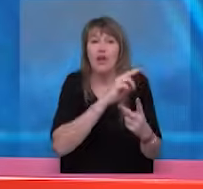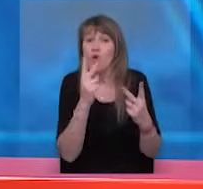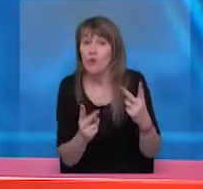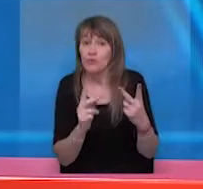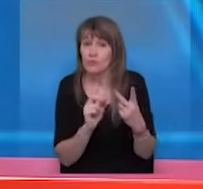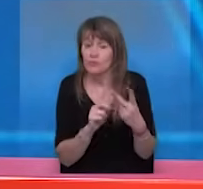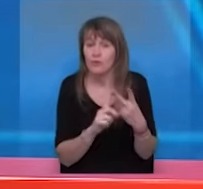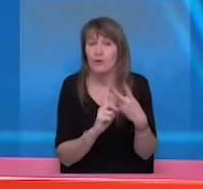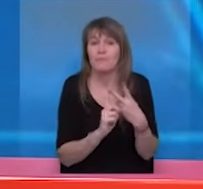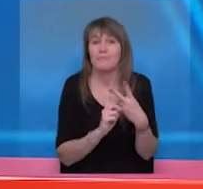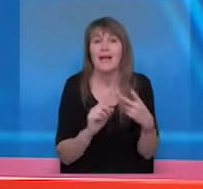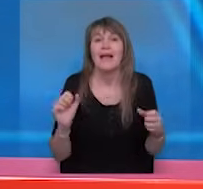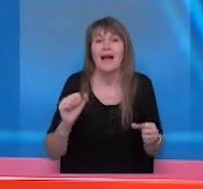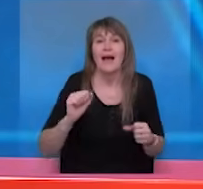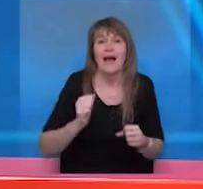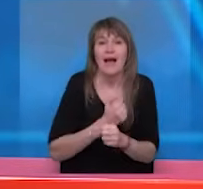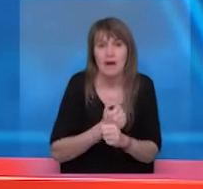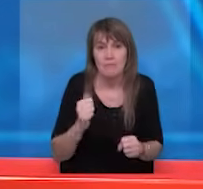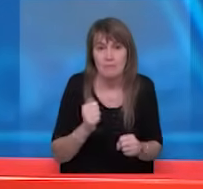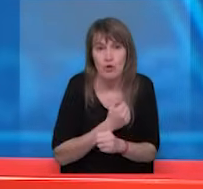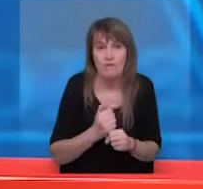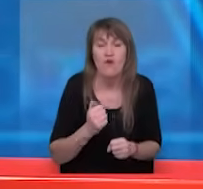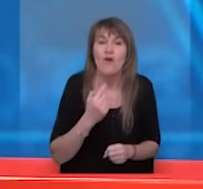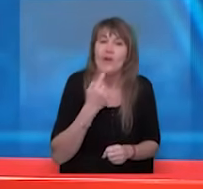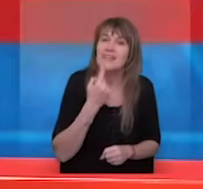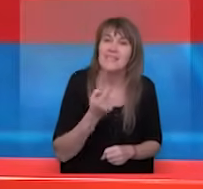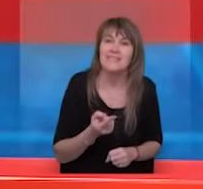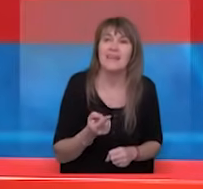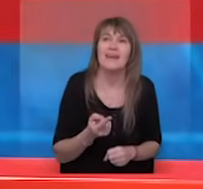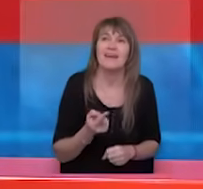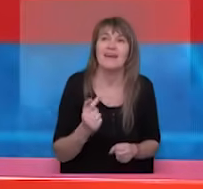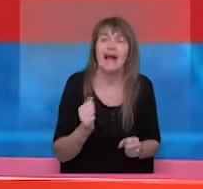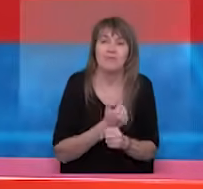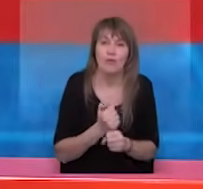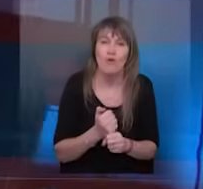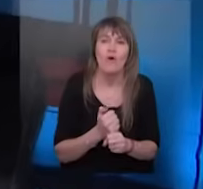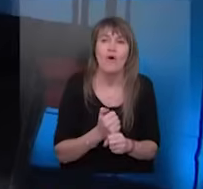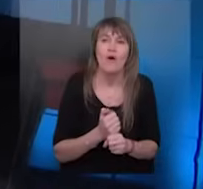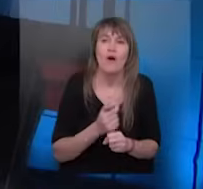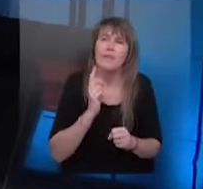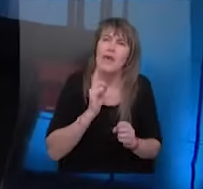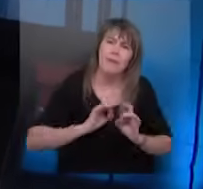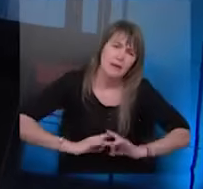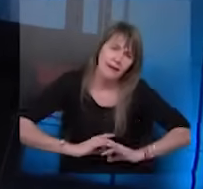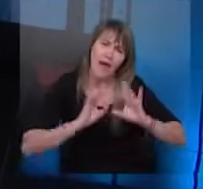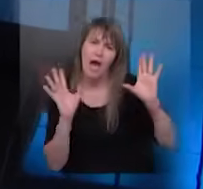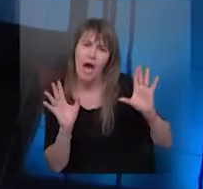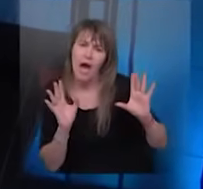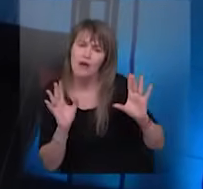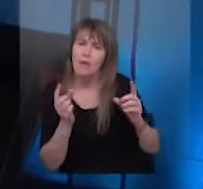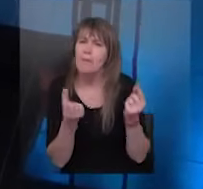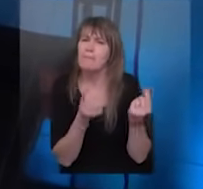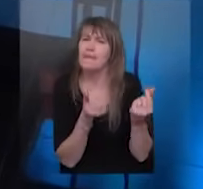se se aprobó ahí que se bueno que sea cristalino que se sepa el